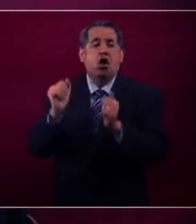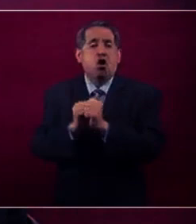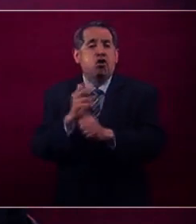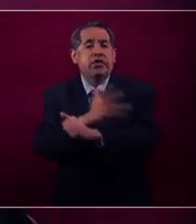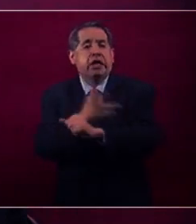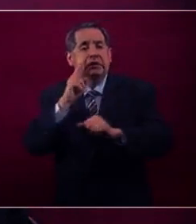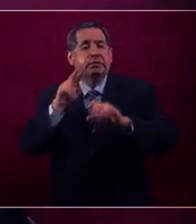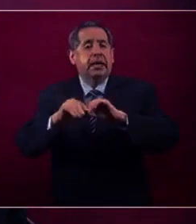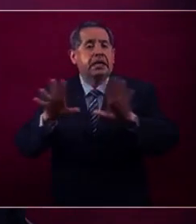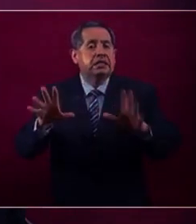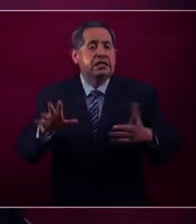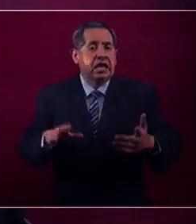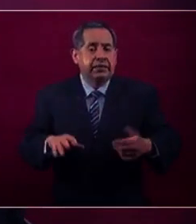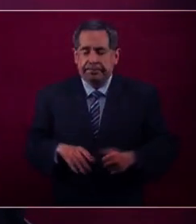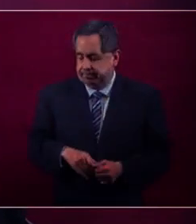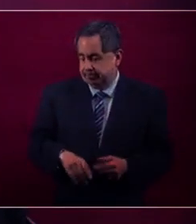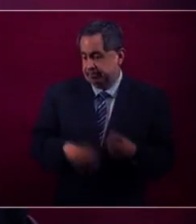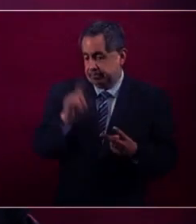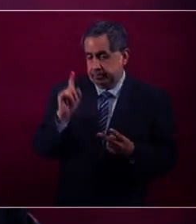Segundo,